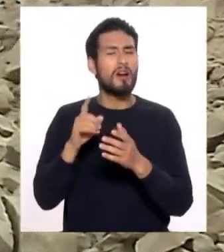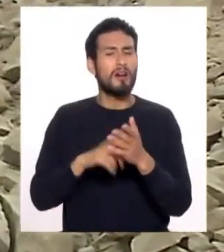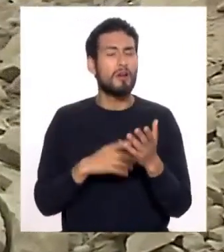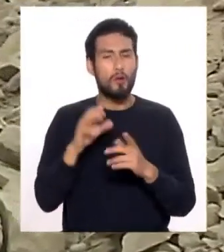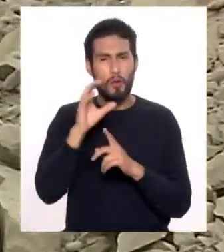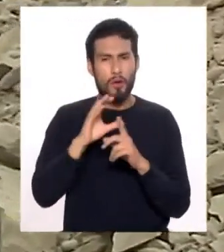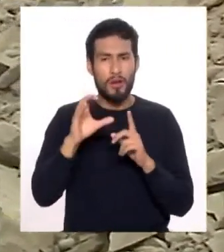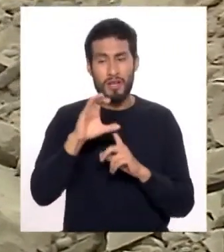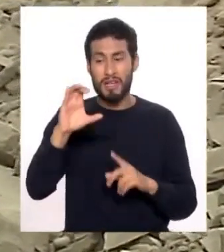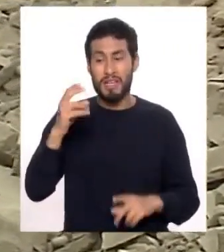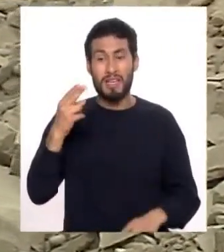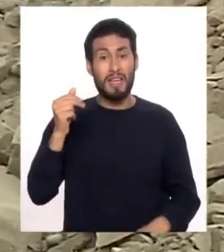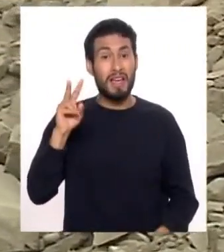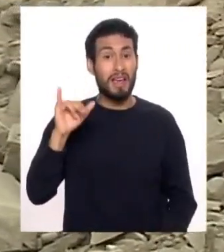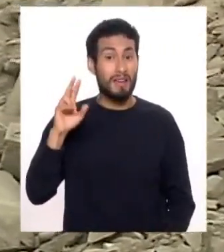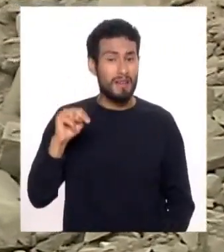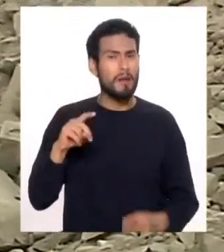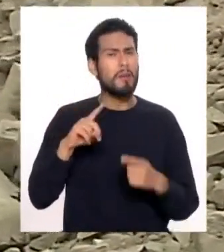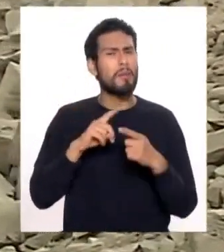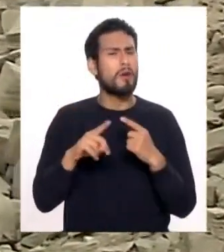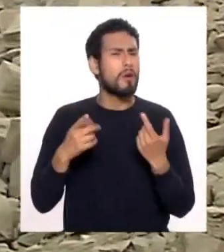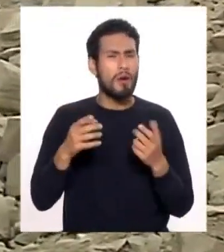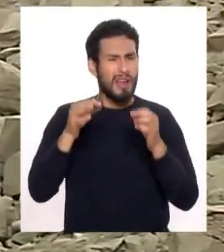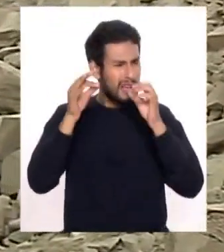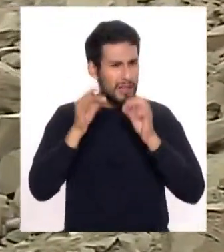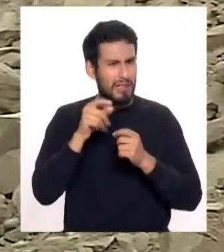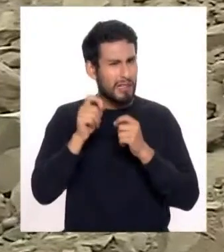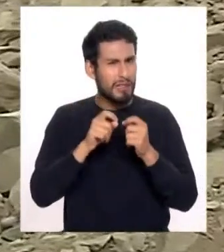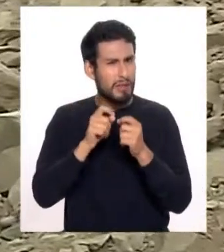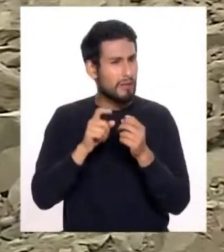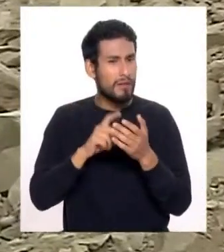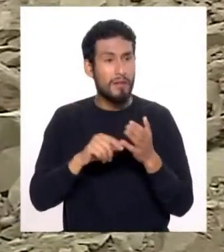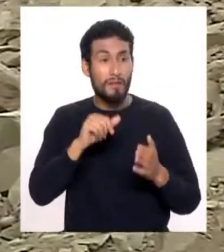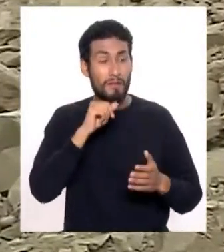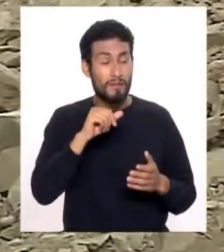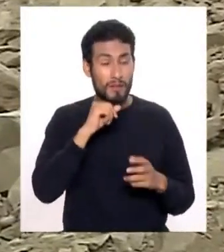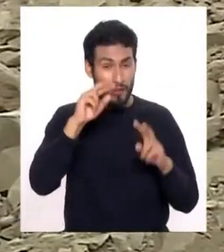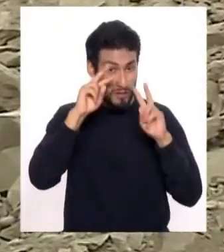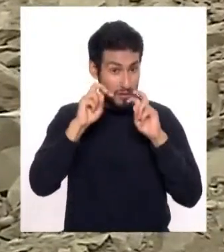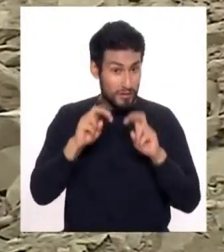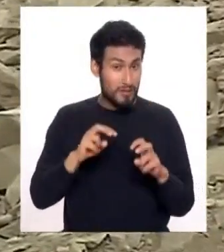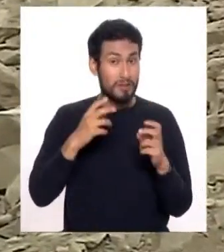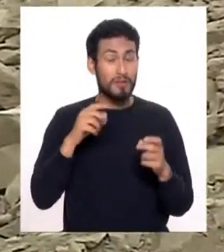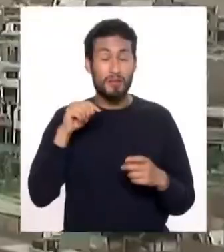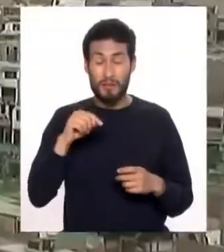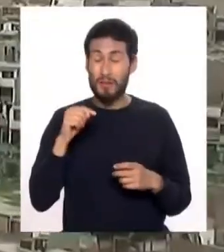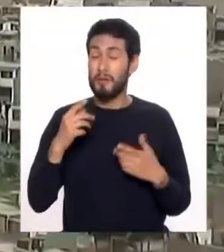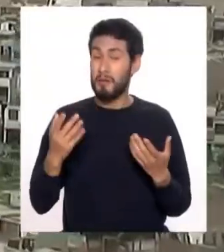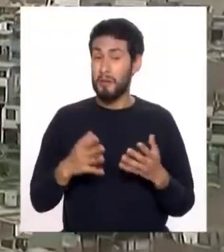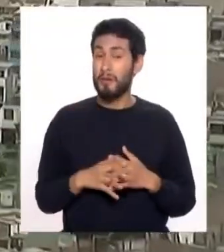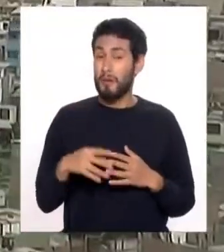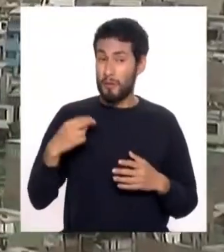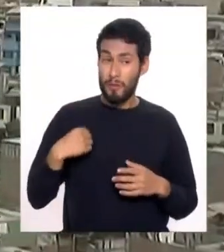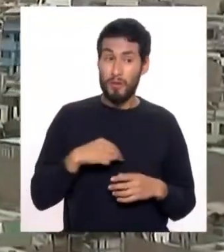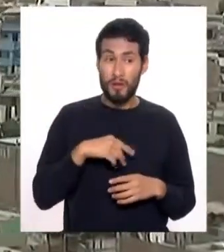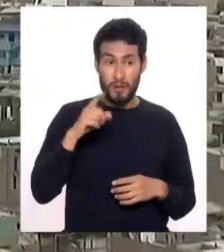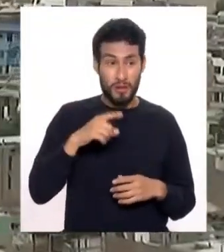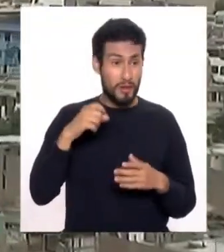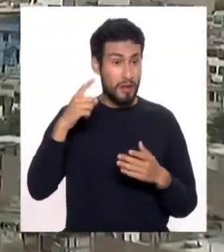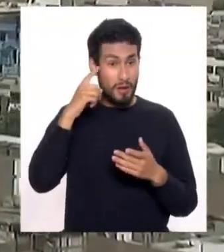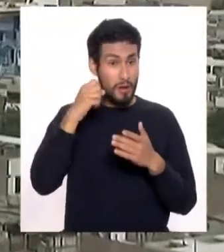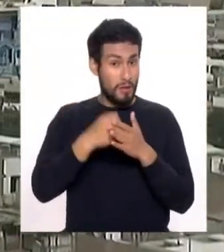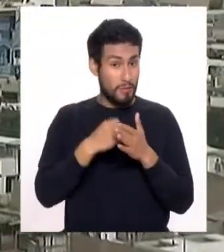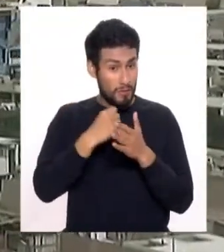con la cultura chavín. Sin embargo, todavía no se determina. Faltan bastantes investigaciones y eso es algo por lo que debería apostar